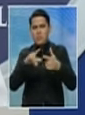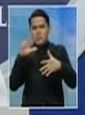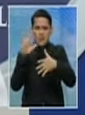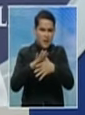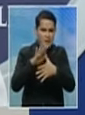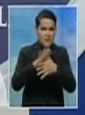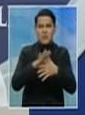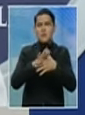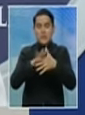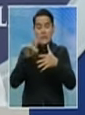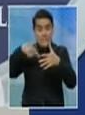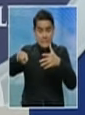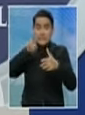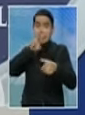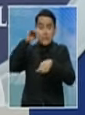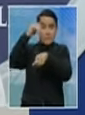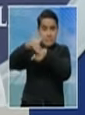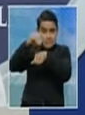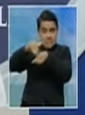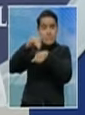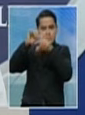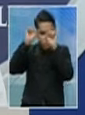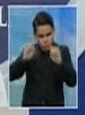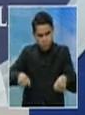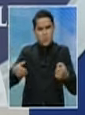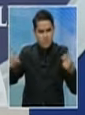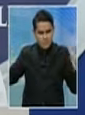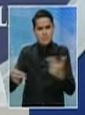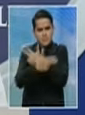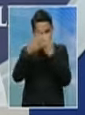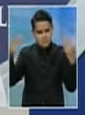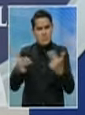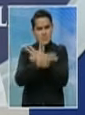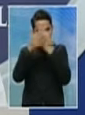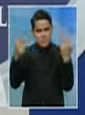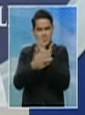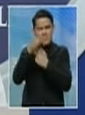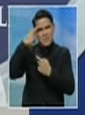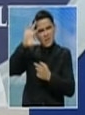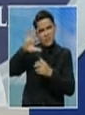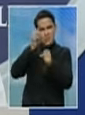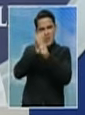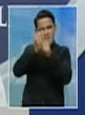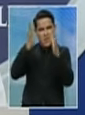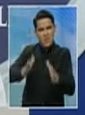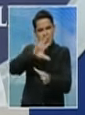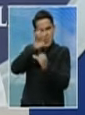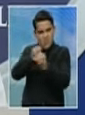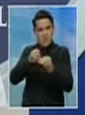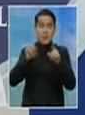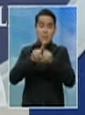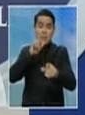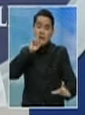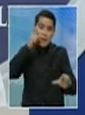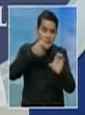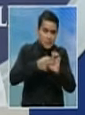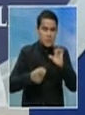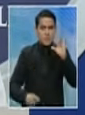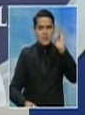por las empresas dentro de estas excepciones para movilizar a sus trabajadores. 6. Gasolineras.